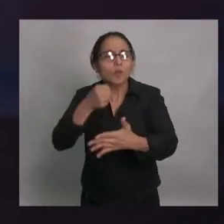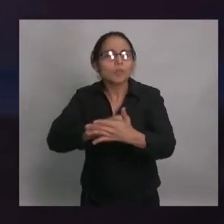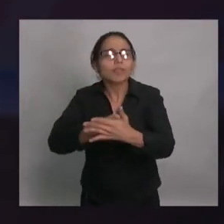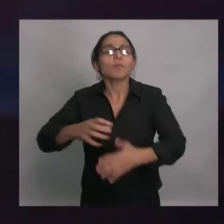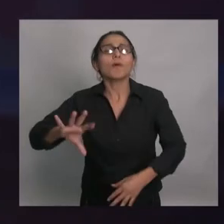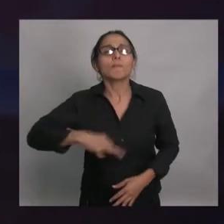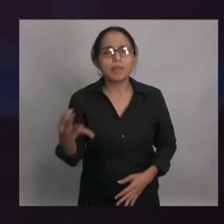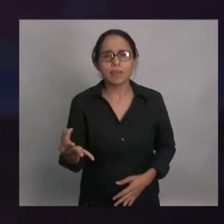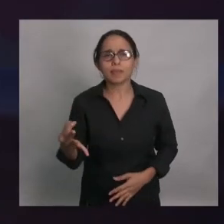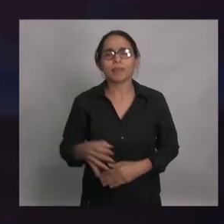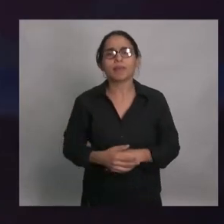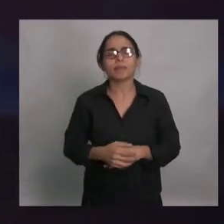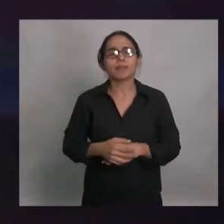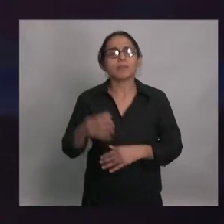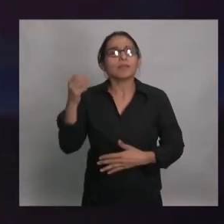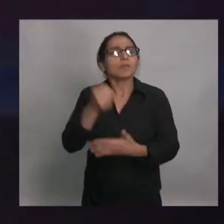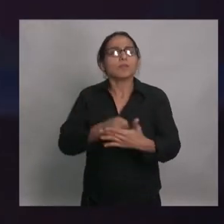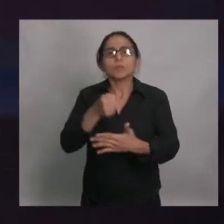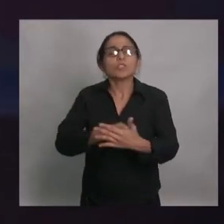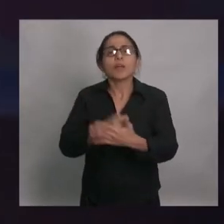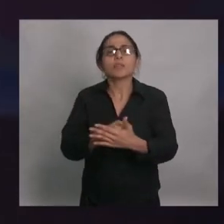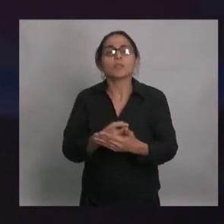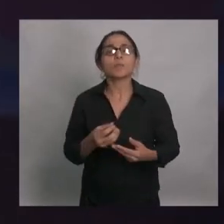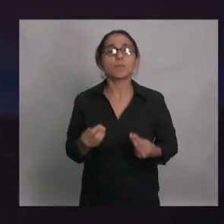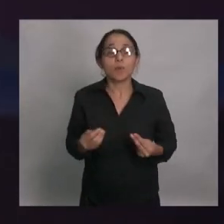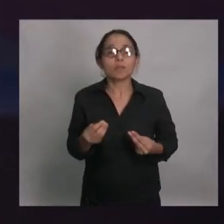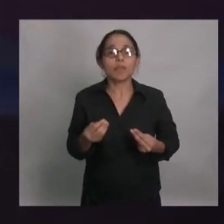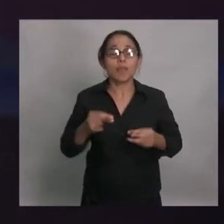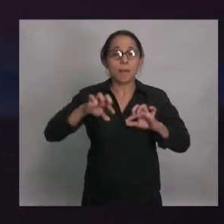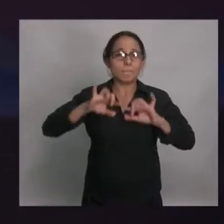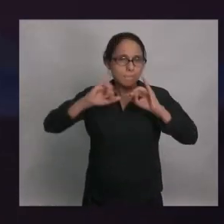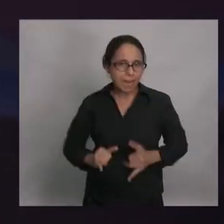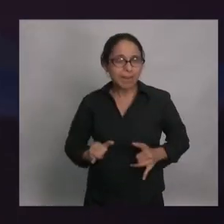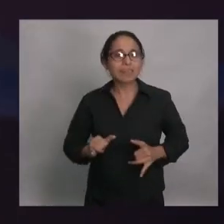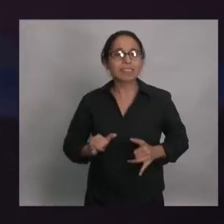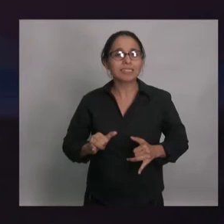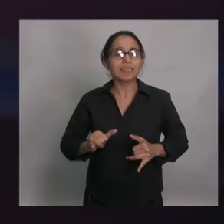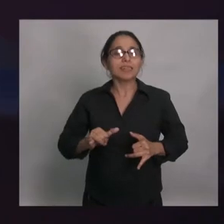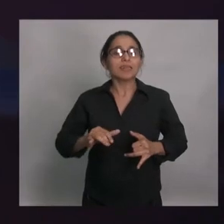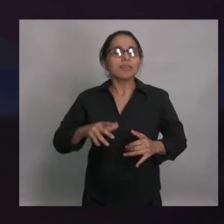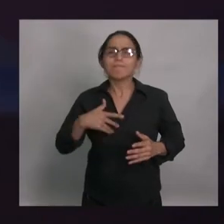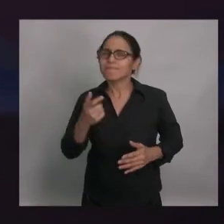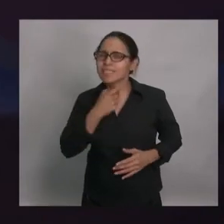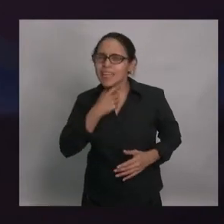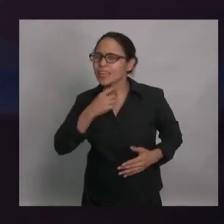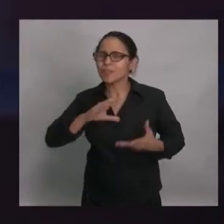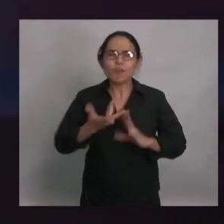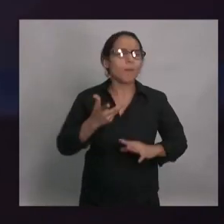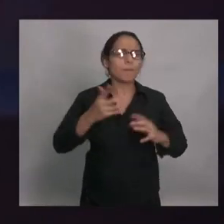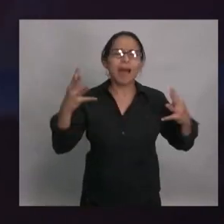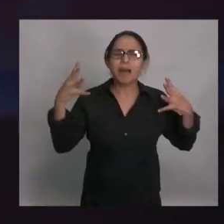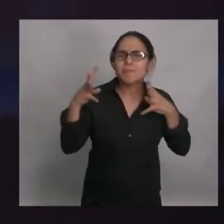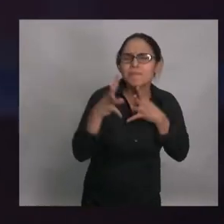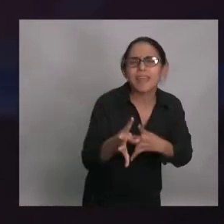fundamentalmente por no perder el esfuerzo de la paz de acabar con las violencias y la guerra